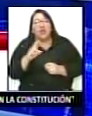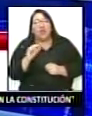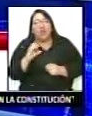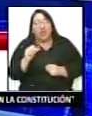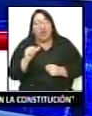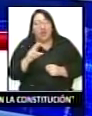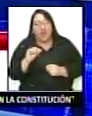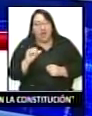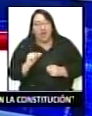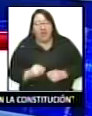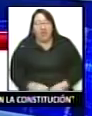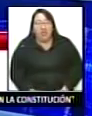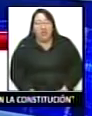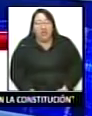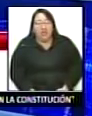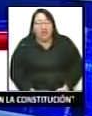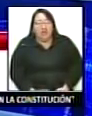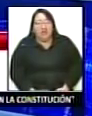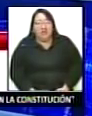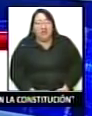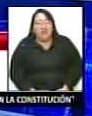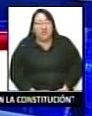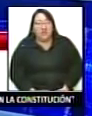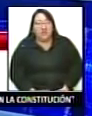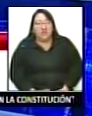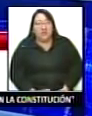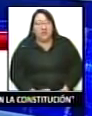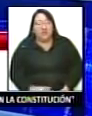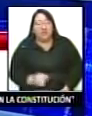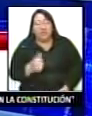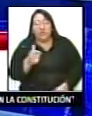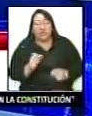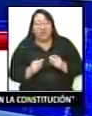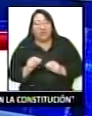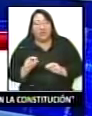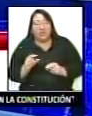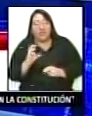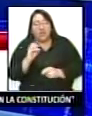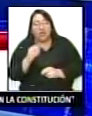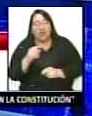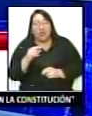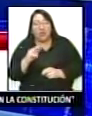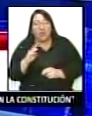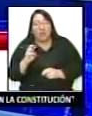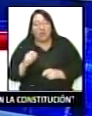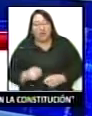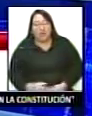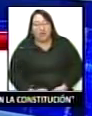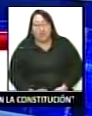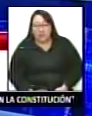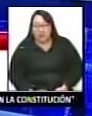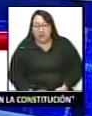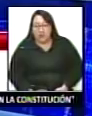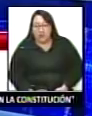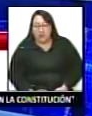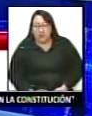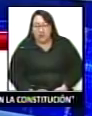Rey, así como otras personalidades representantes del Cordon Bleu, Cámara de Comercio de Lima,